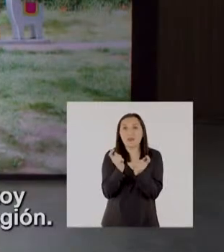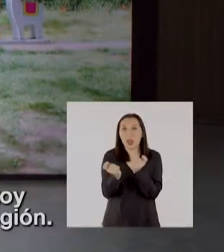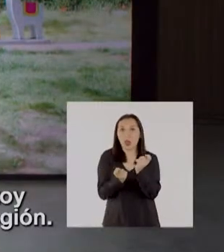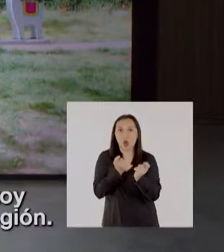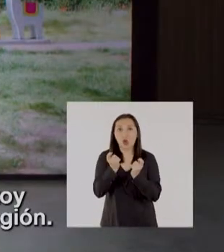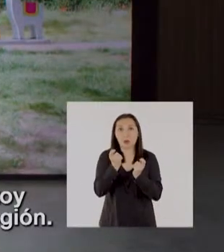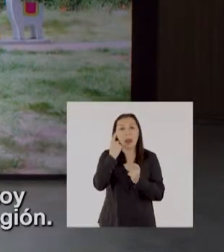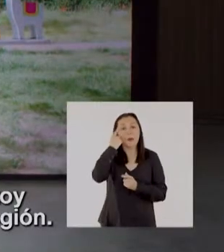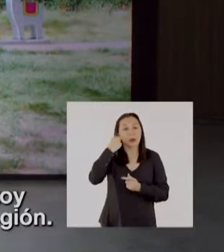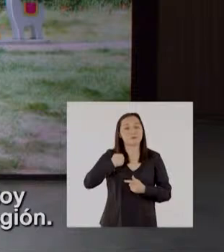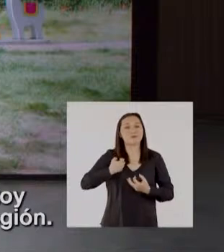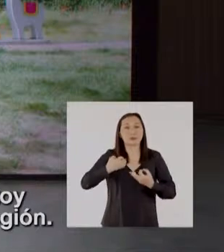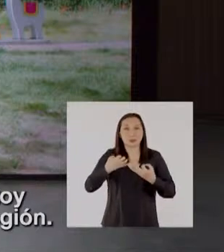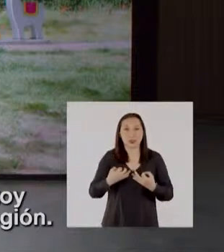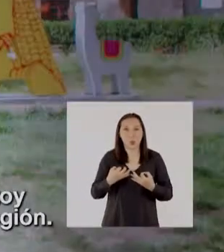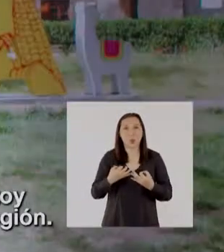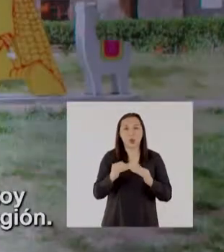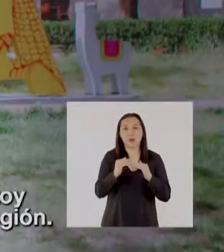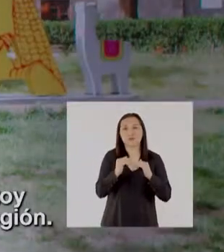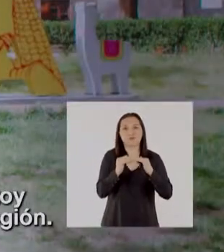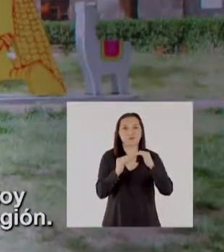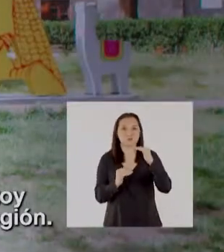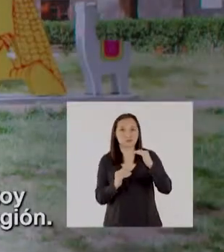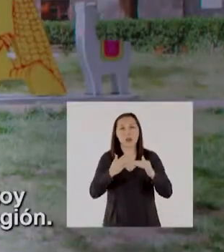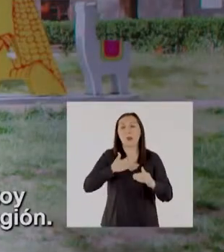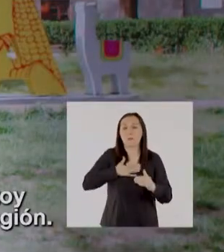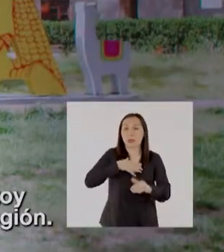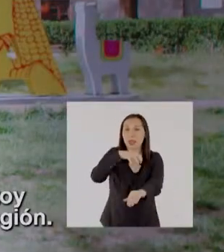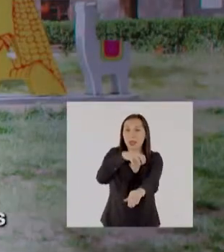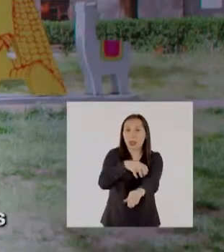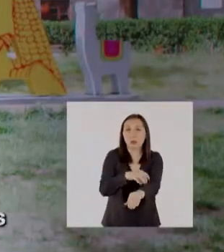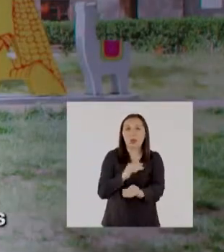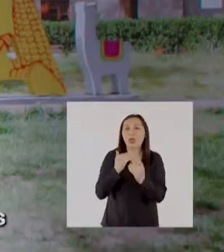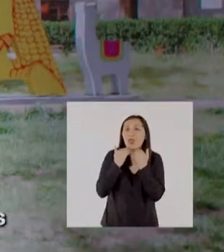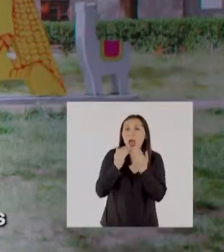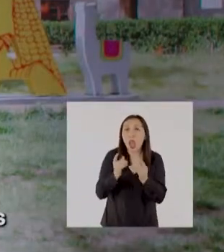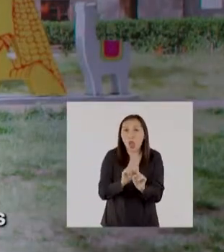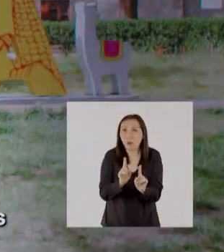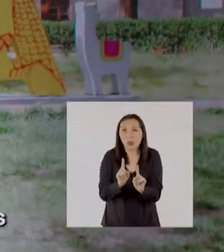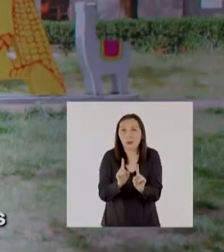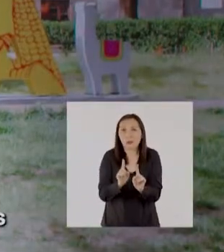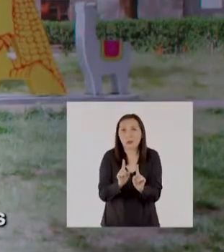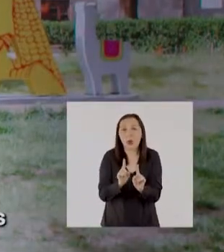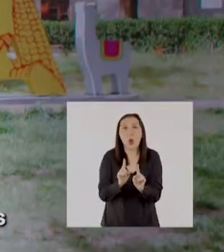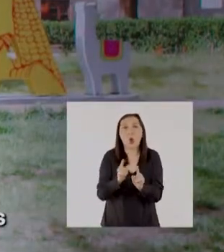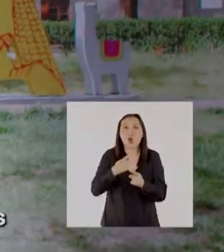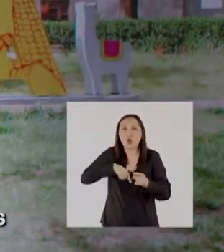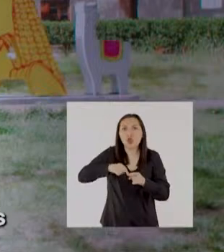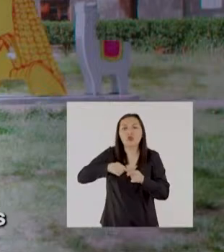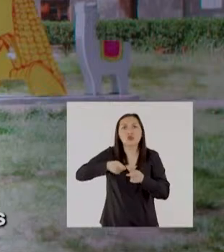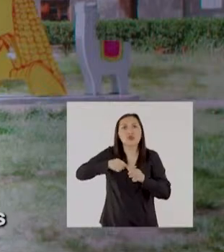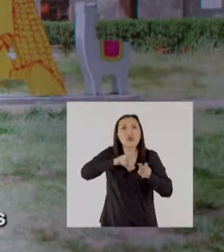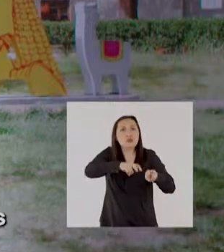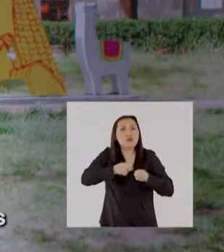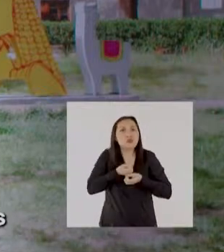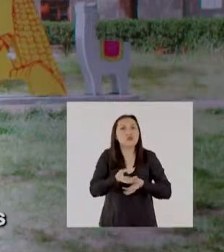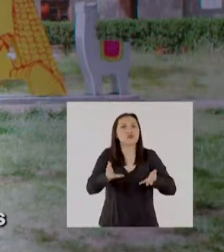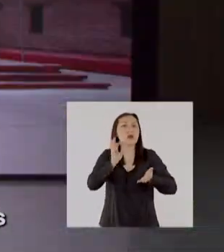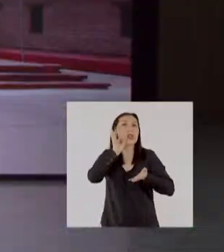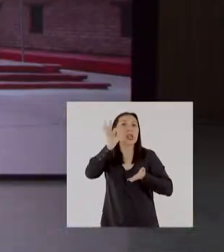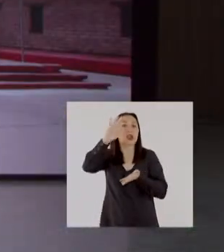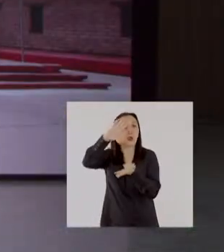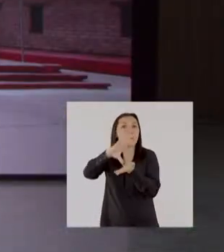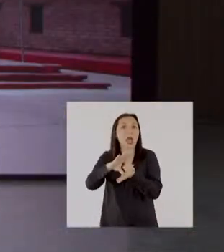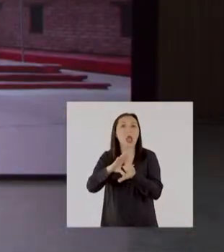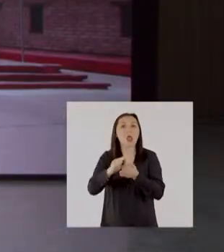libertad económica pero estoy consciente de las desigualdades de mi región no da lo mismo que seamos los productores de la riqueza